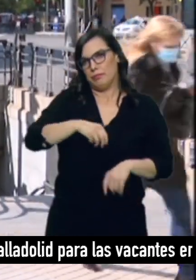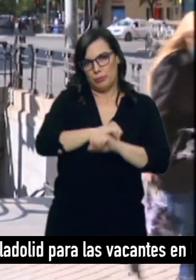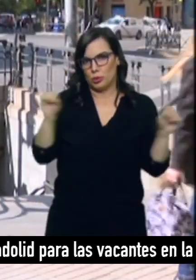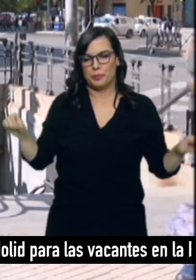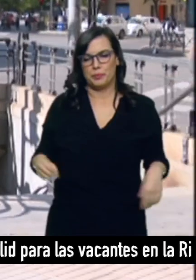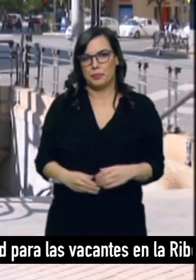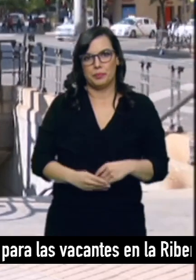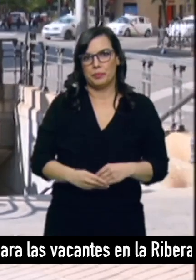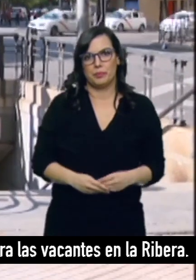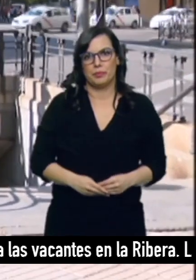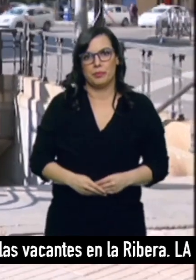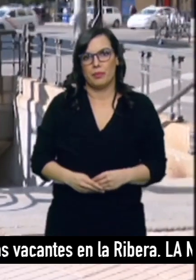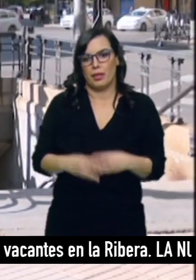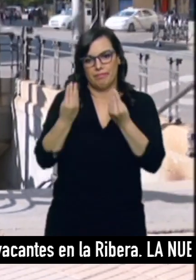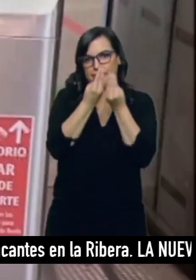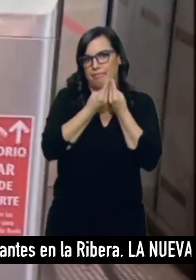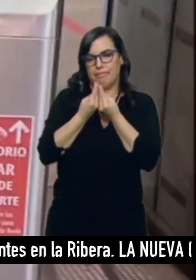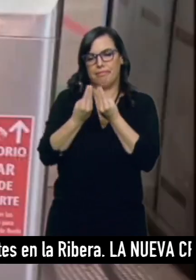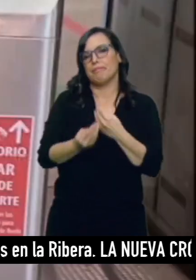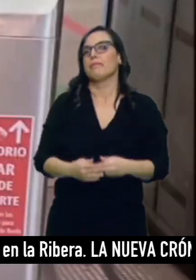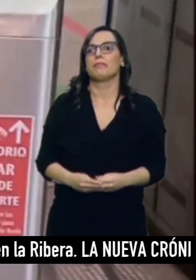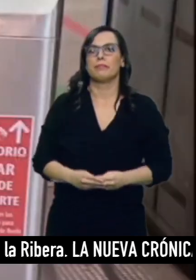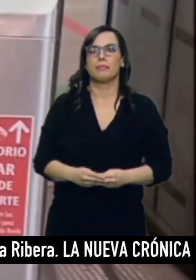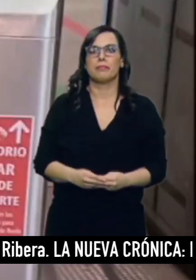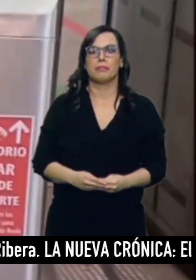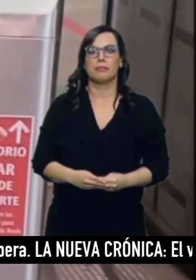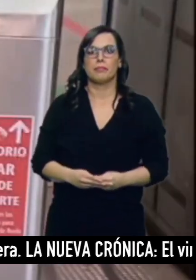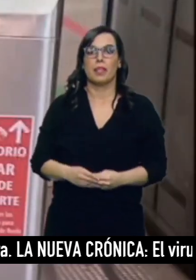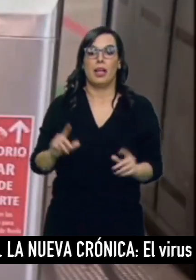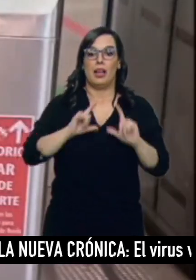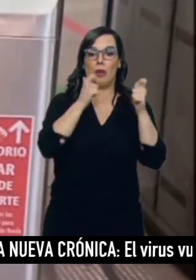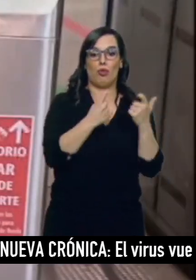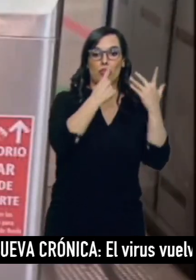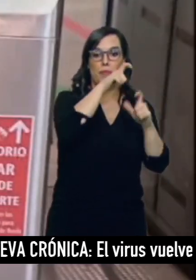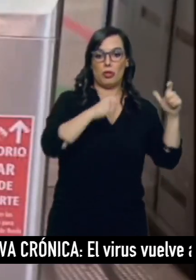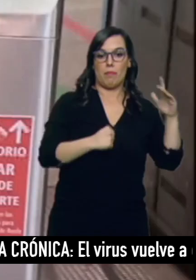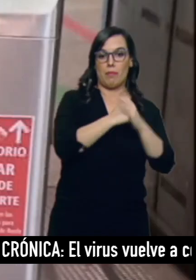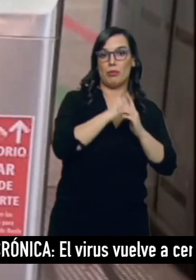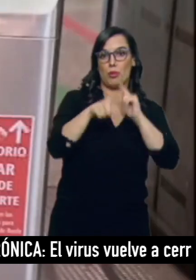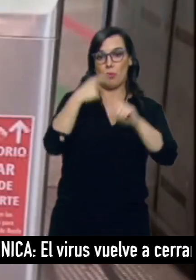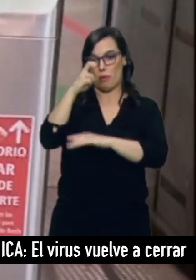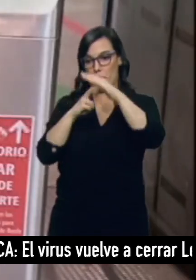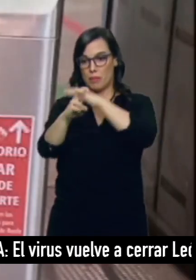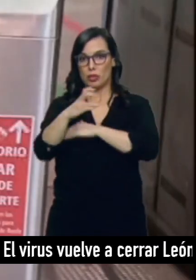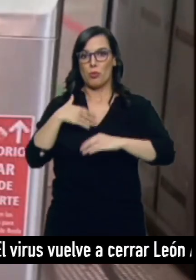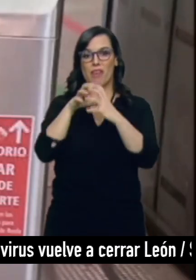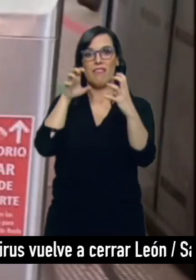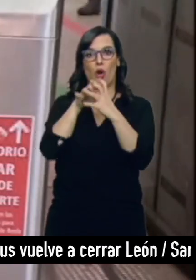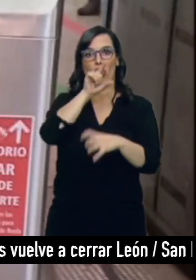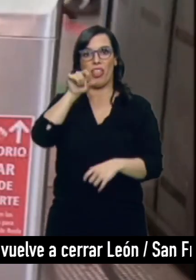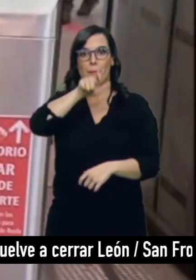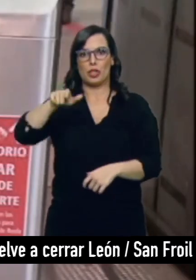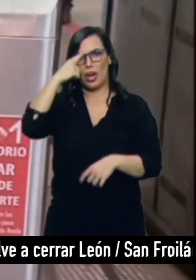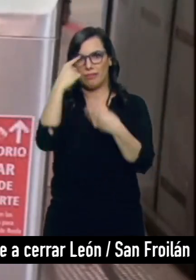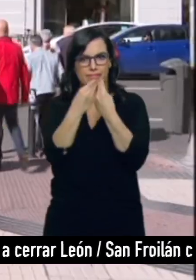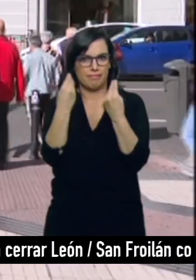podía. Tenía más gente de la norma. No se pueden las reuniones de más de 6, pero en el metro vamos 100 personas en un mismo vagón, es que no